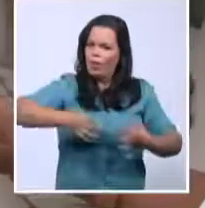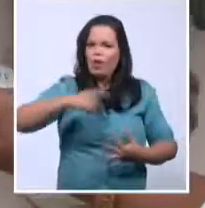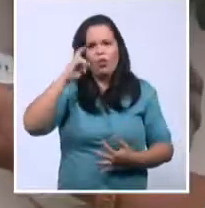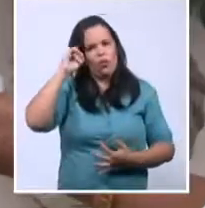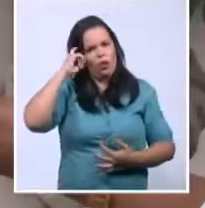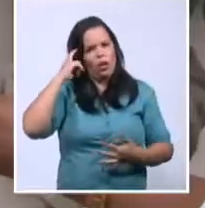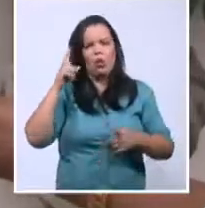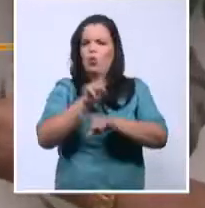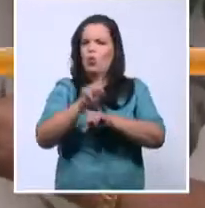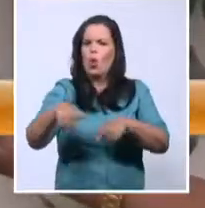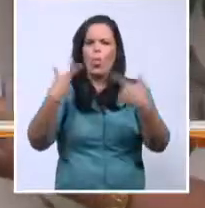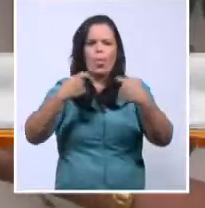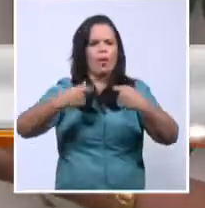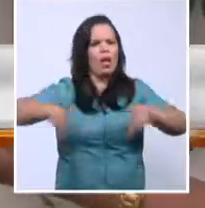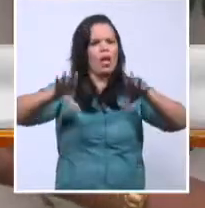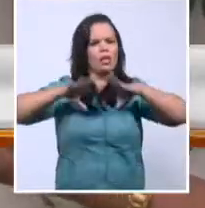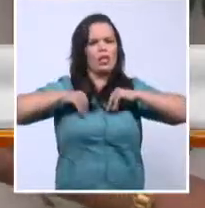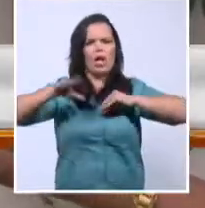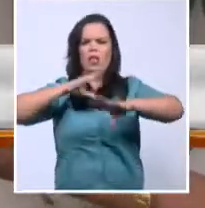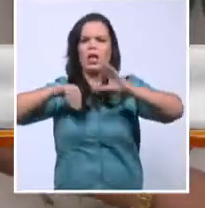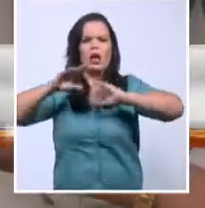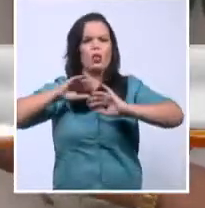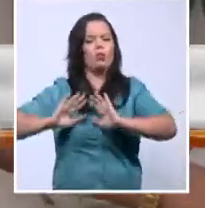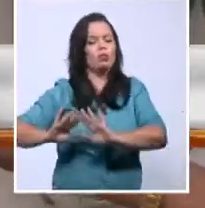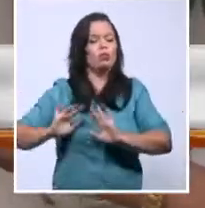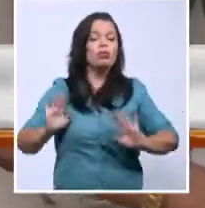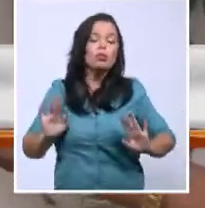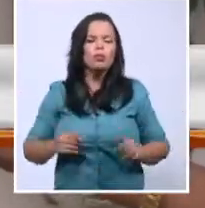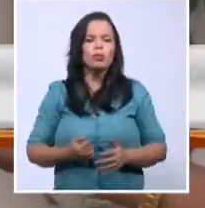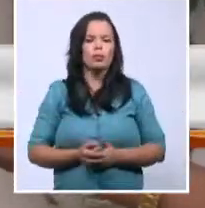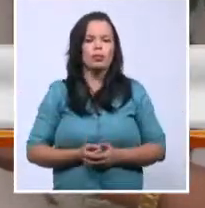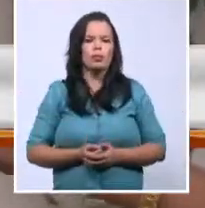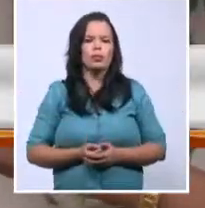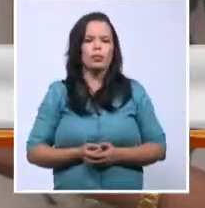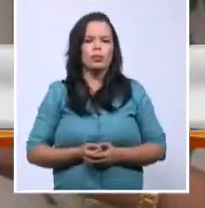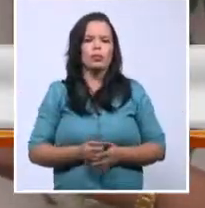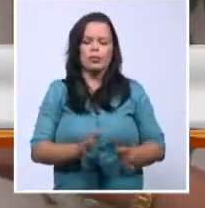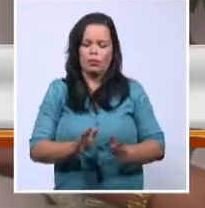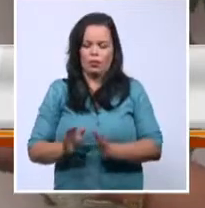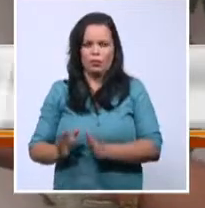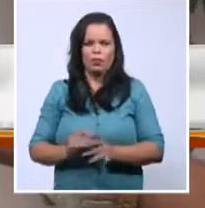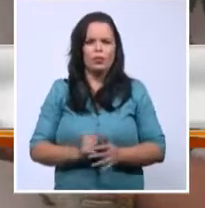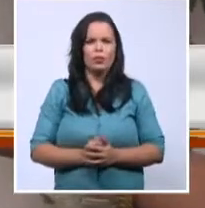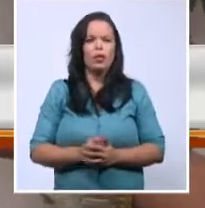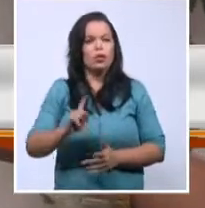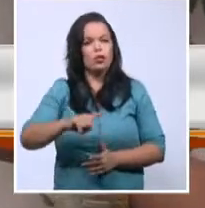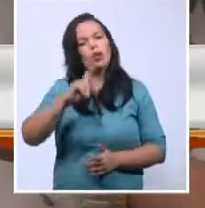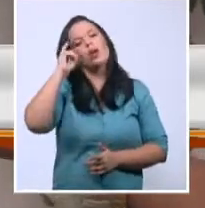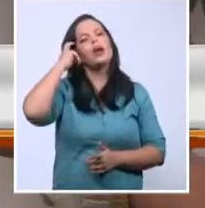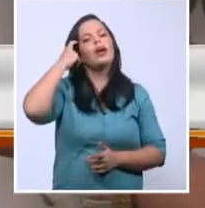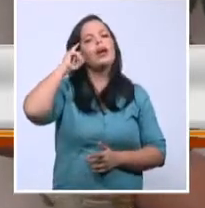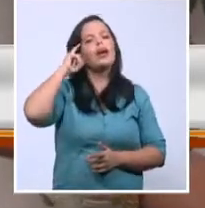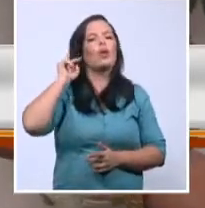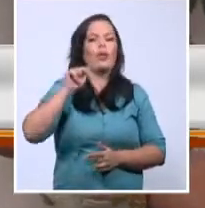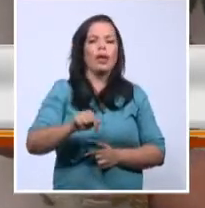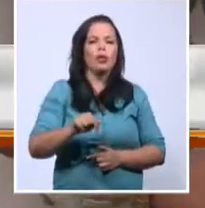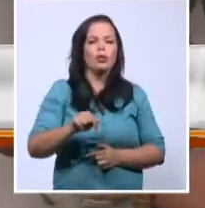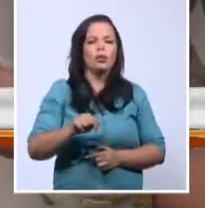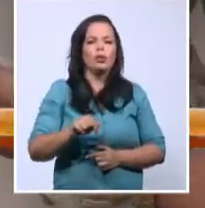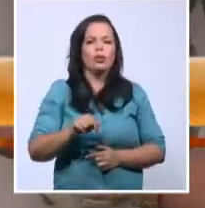dé. Bueno, yo creo que en definitiva la declaración es muy clara, en el sentido de que nosotros no